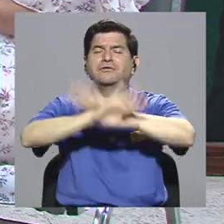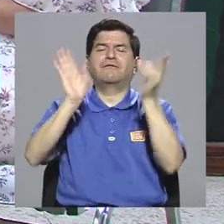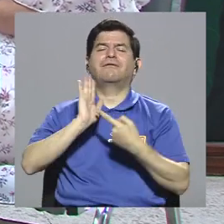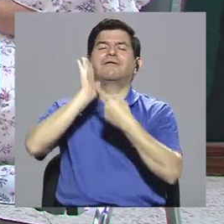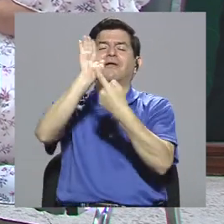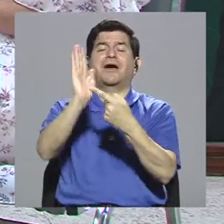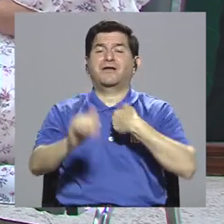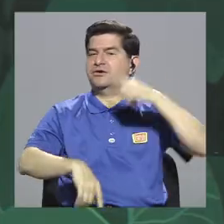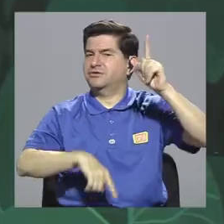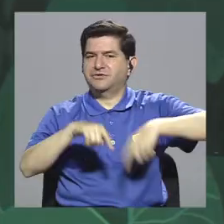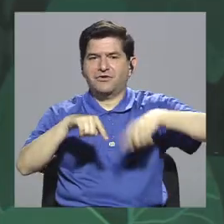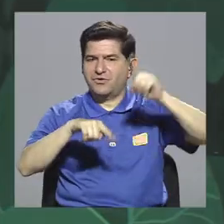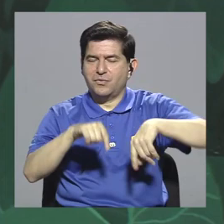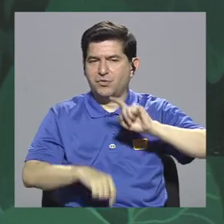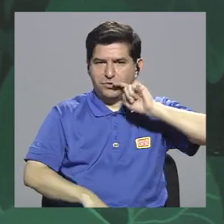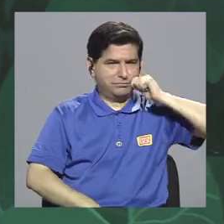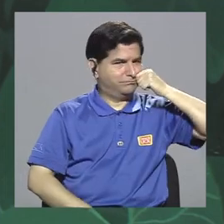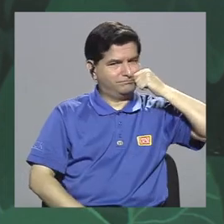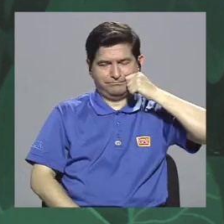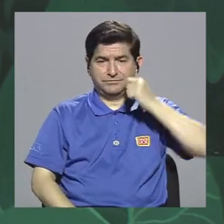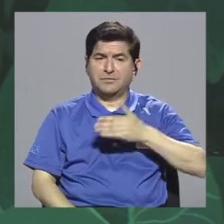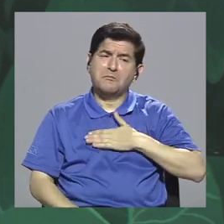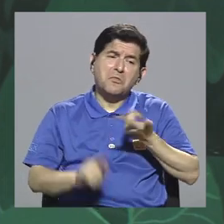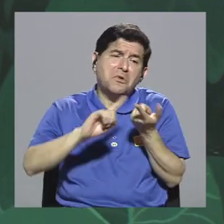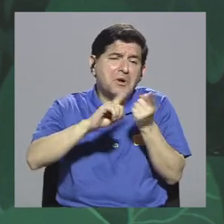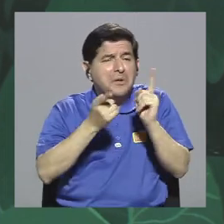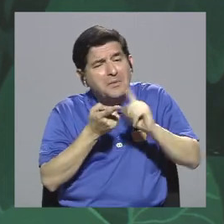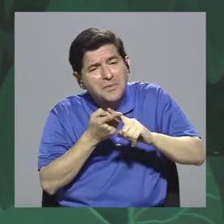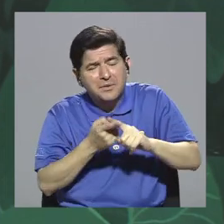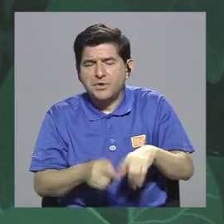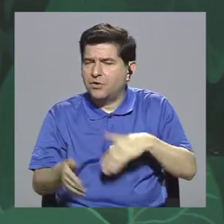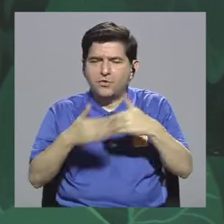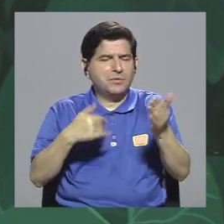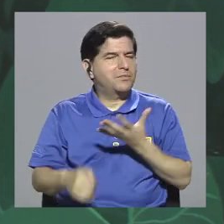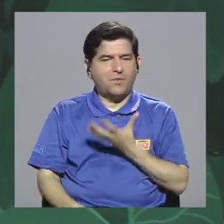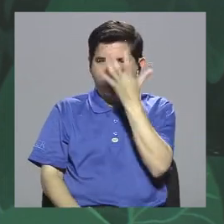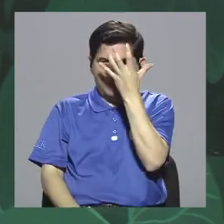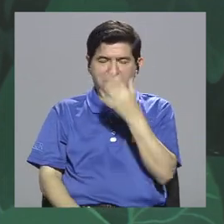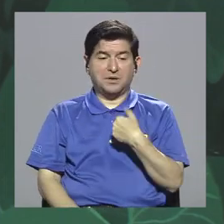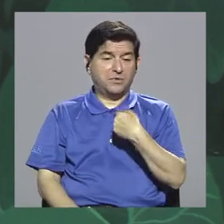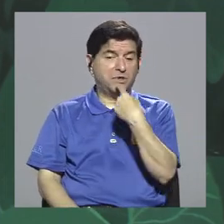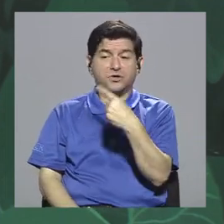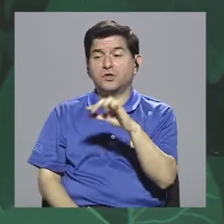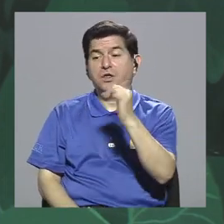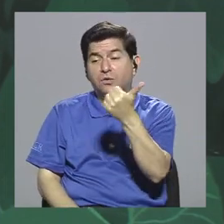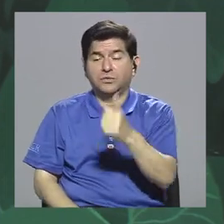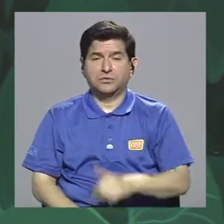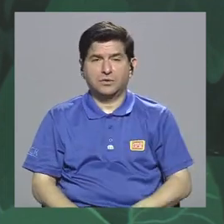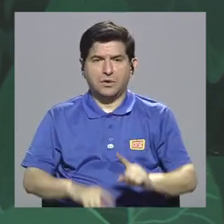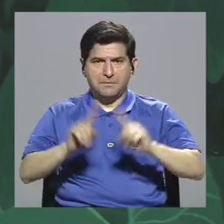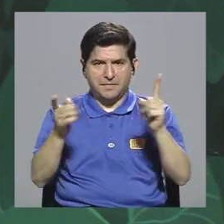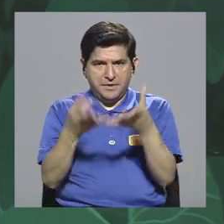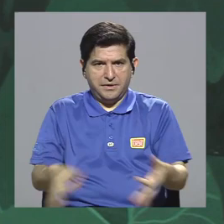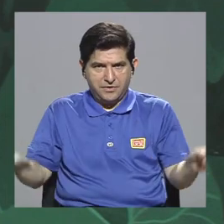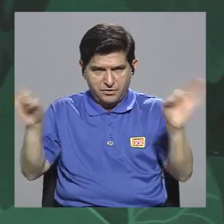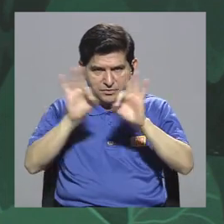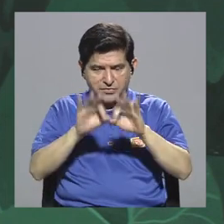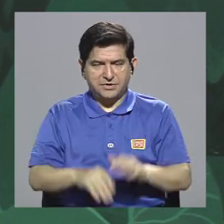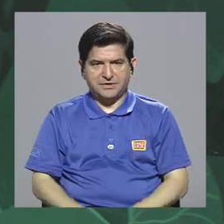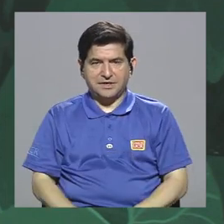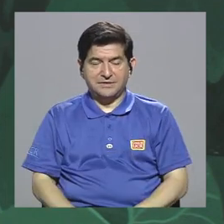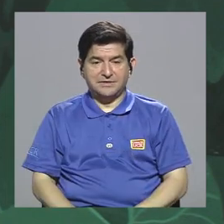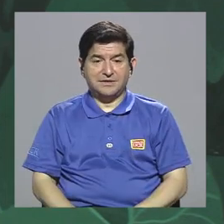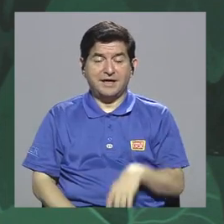no puedo guardar ese secreto porque es mi amigo o mi amiga, aunque se enoje conmigo por haberlo dicho. Pero aquí lo que corresponde es resguardar la